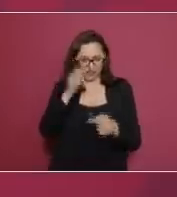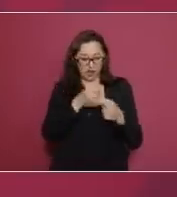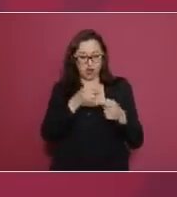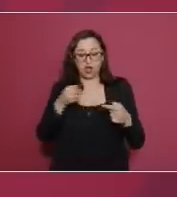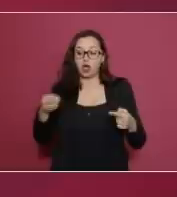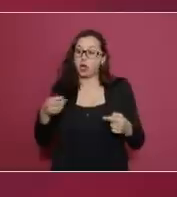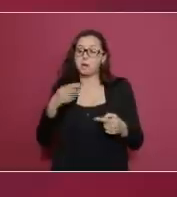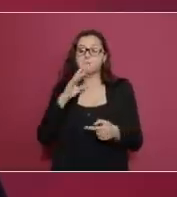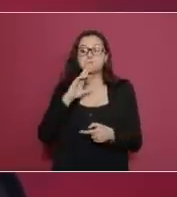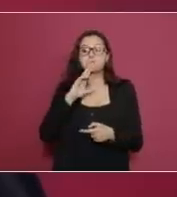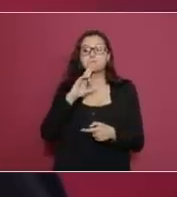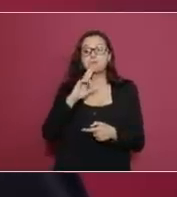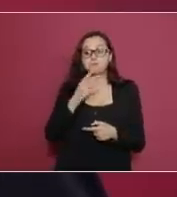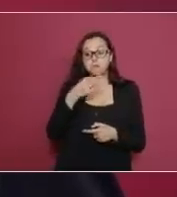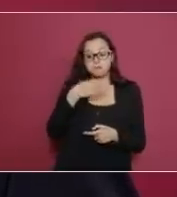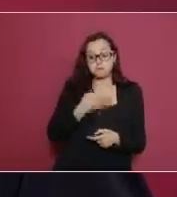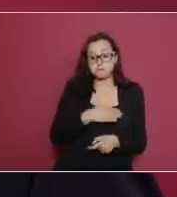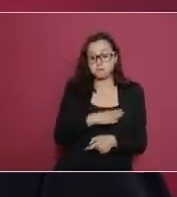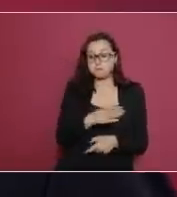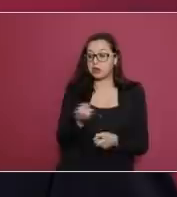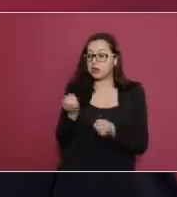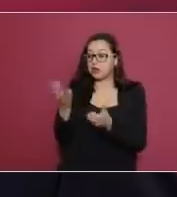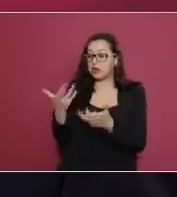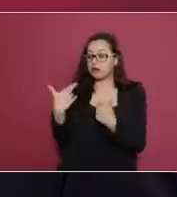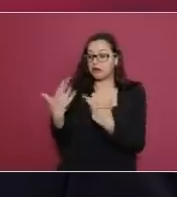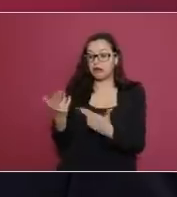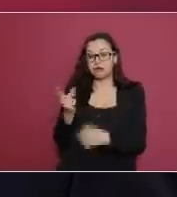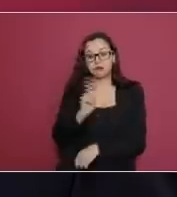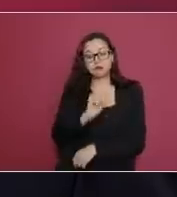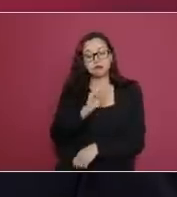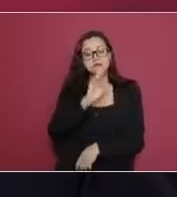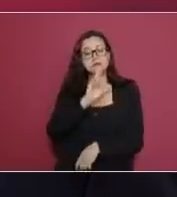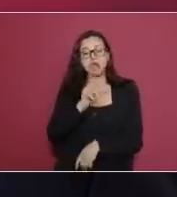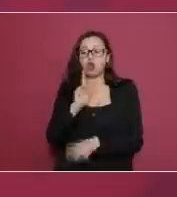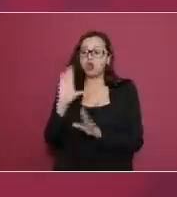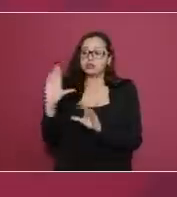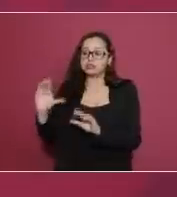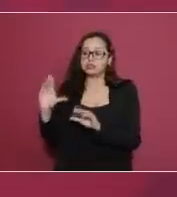Enseña a pescar, no regales el pez.